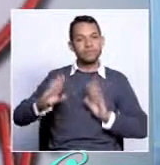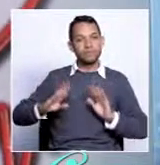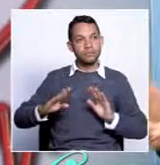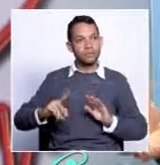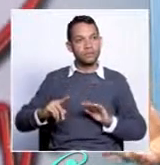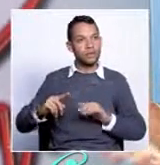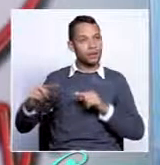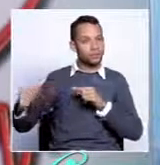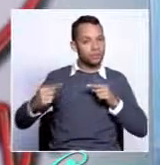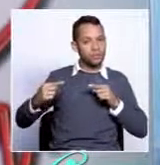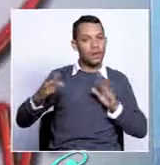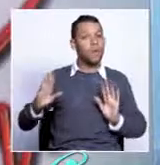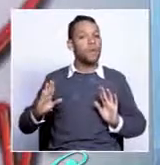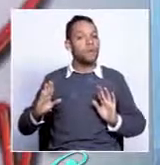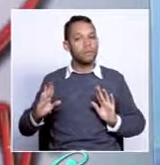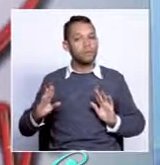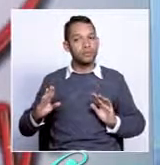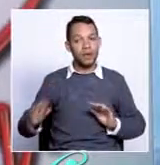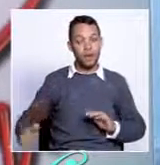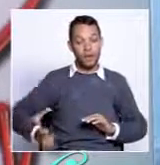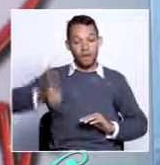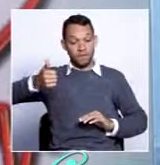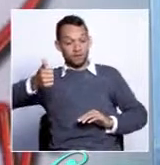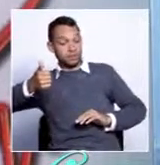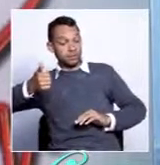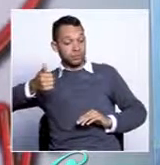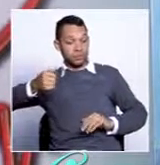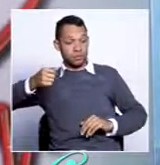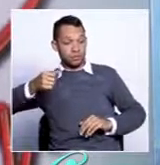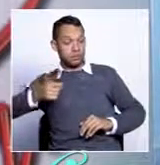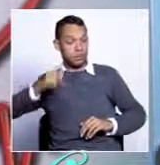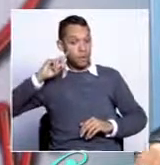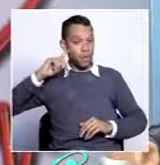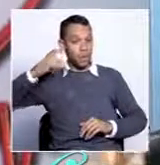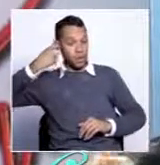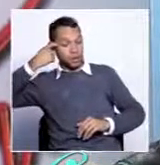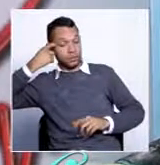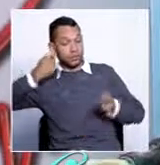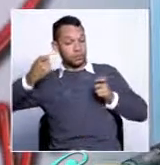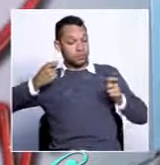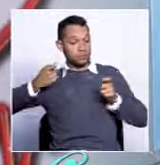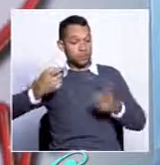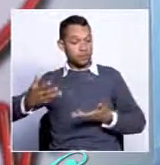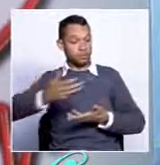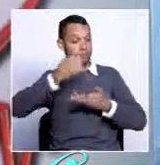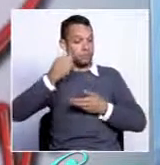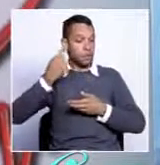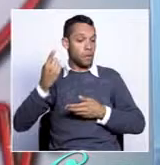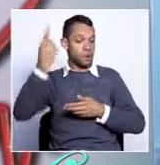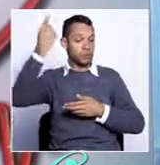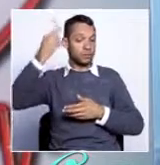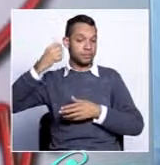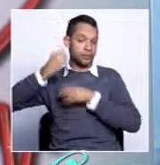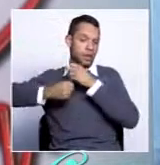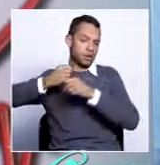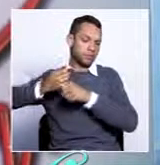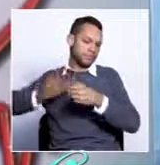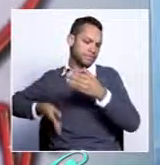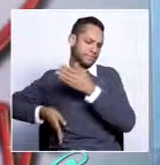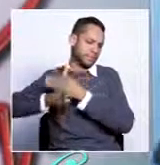cuál es la diferencia a mí me da risa de los gobernantes porque creen que el poder y el gobierno duran todo en todo el tiempo